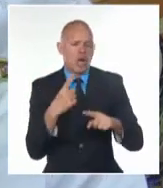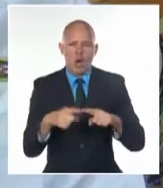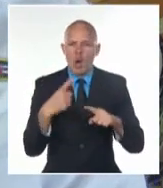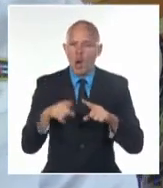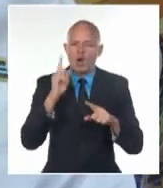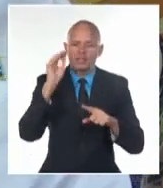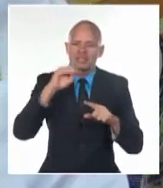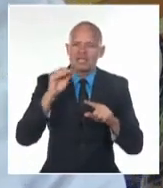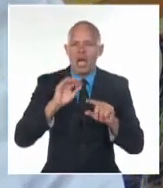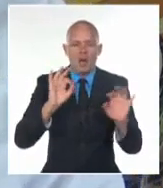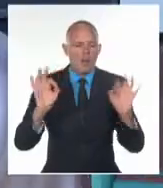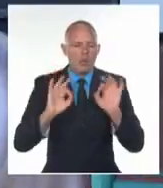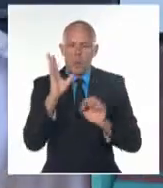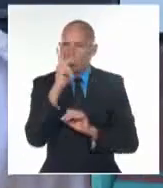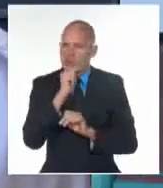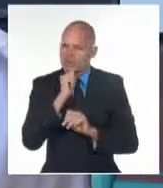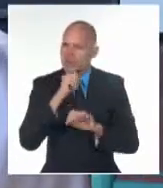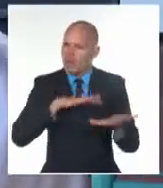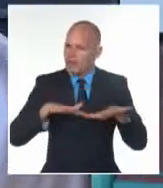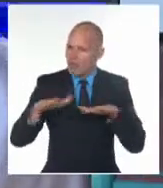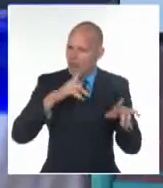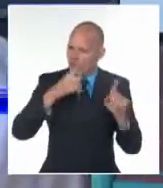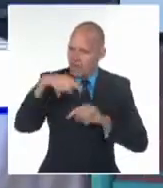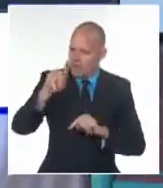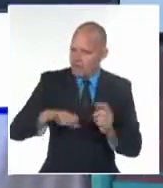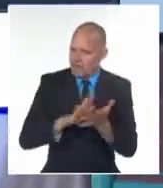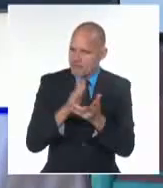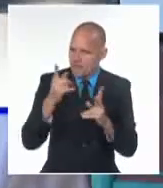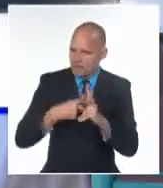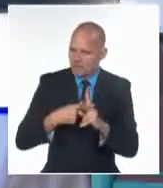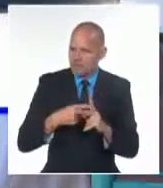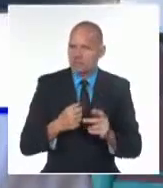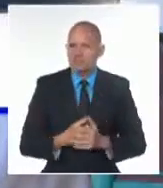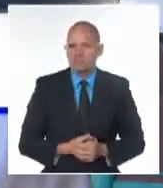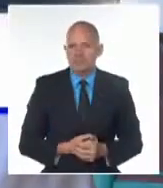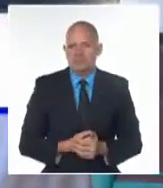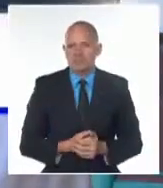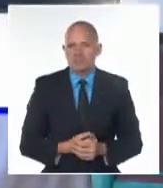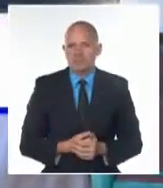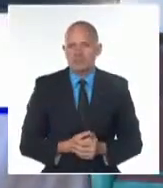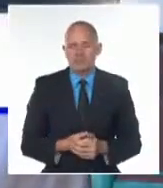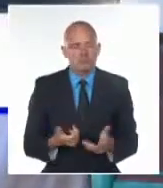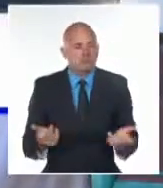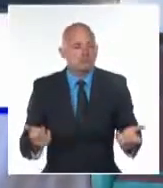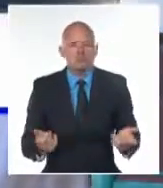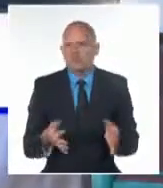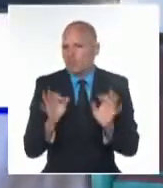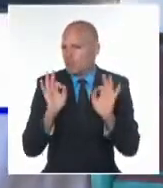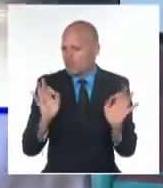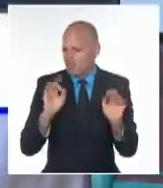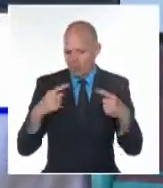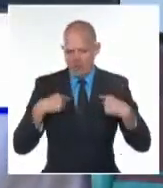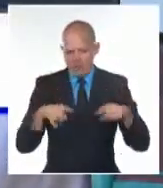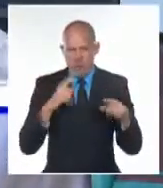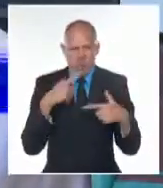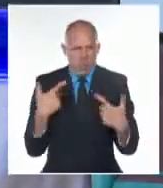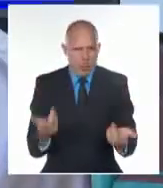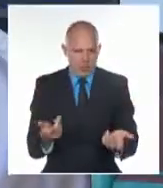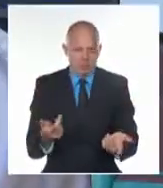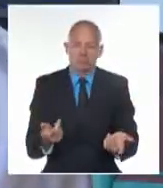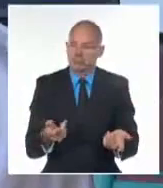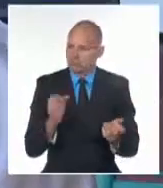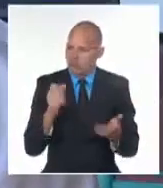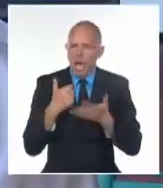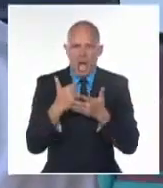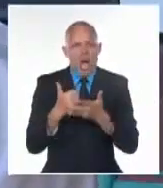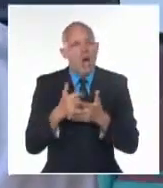para desfilar el primero de mayo. Y los motivos son los mismos: mantener la unidad del pueblo cubano, aumentar la